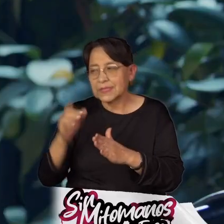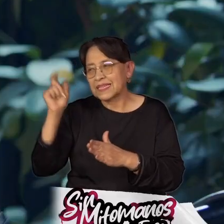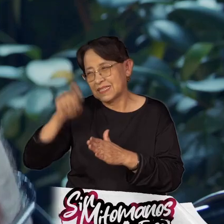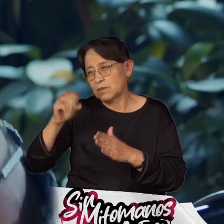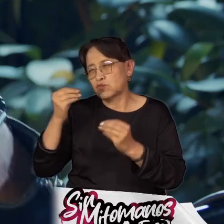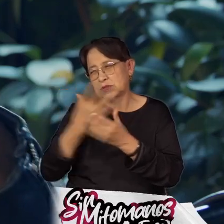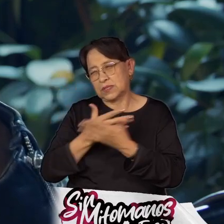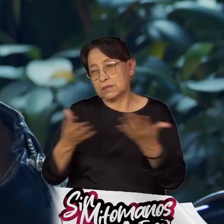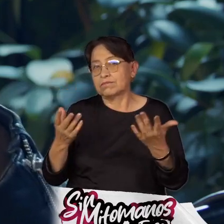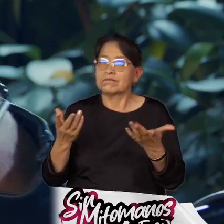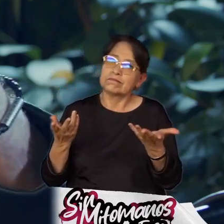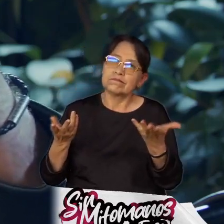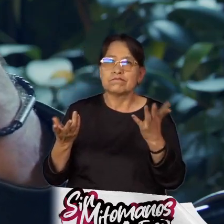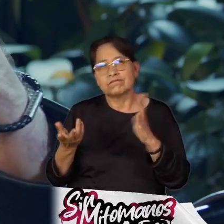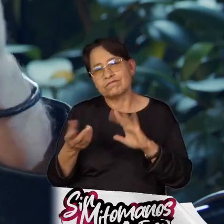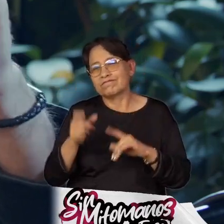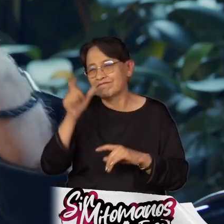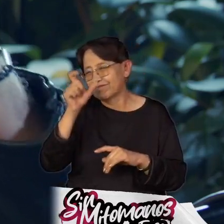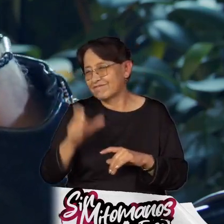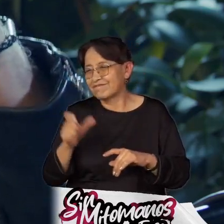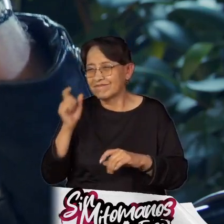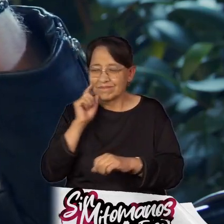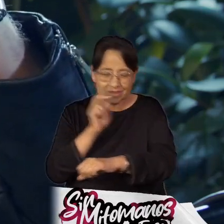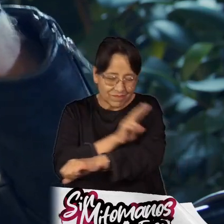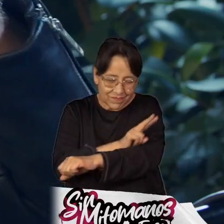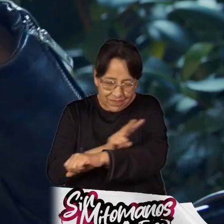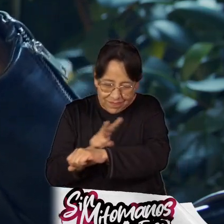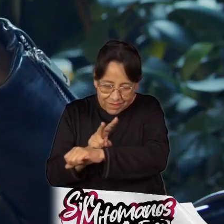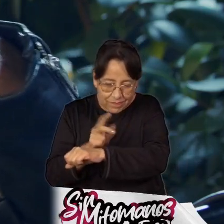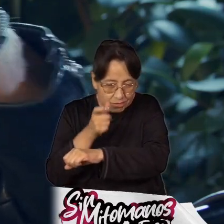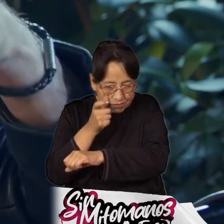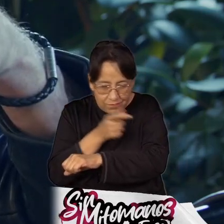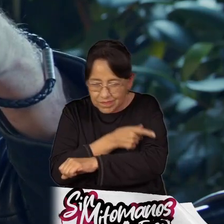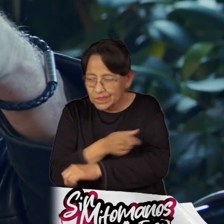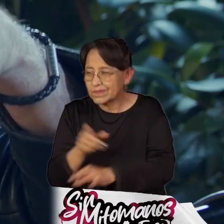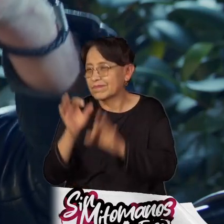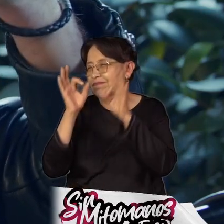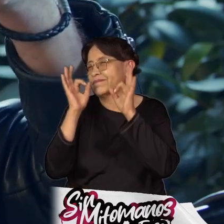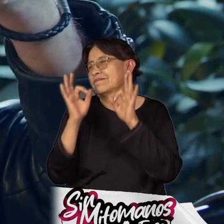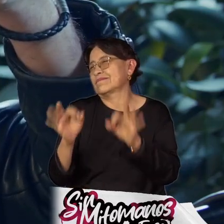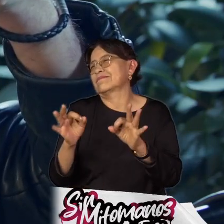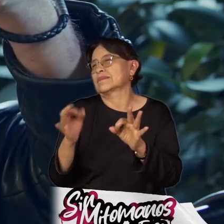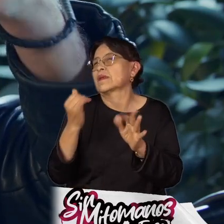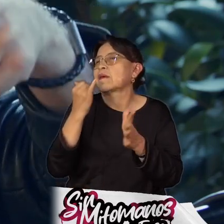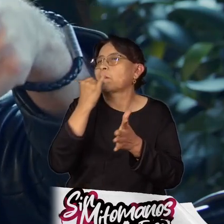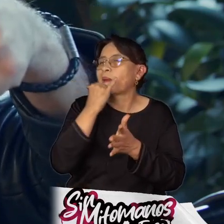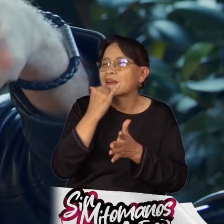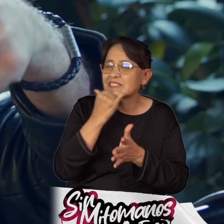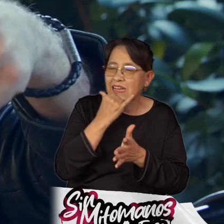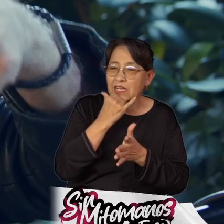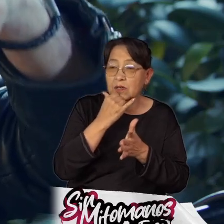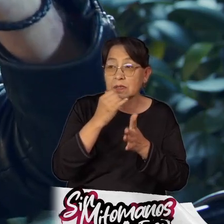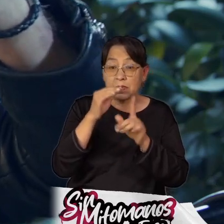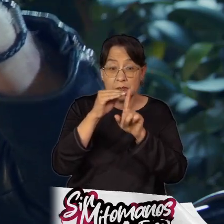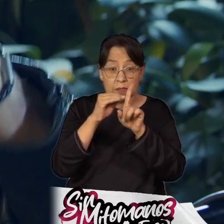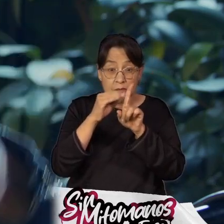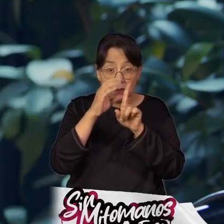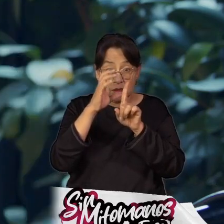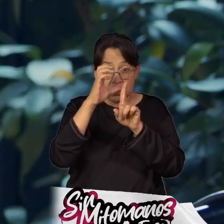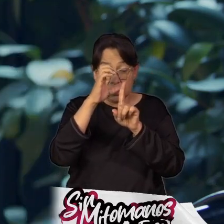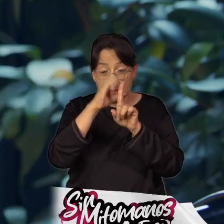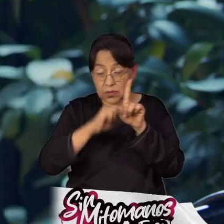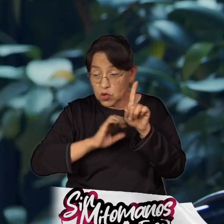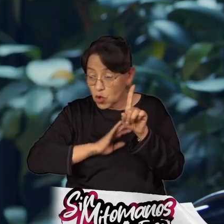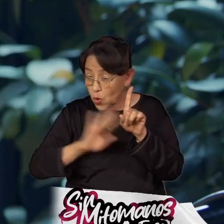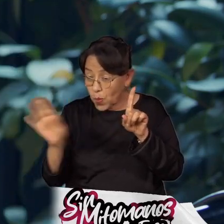mecanismos. Hay que la palabra es, hay que poner veeduría sobre qué pasaría si quitaran